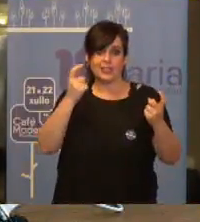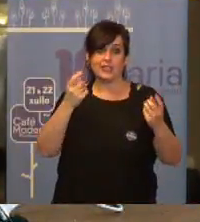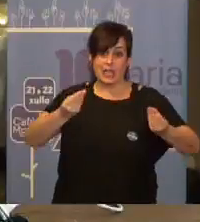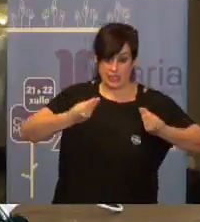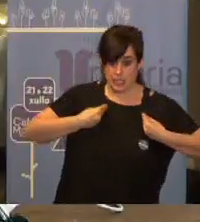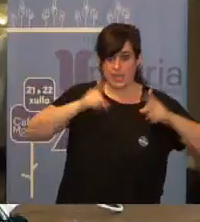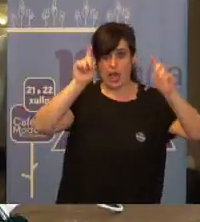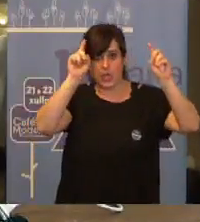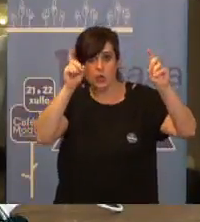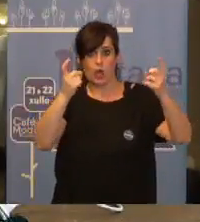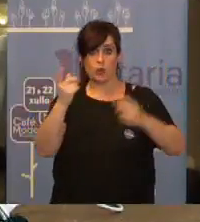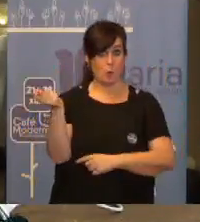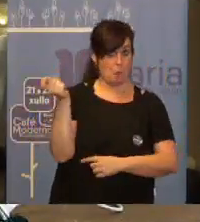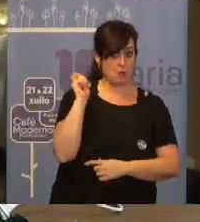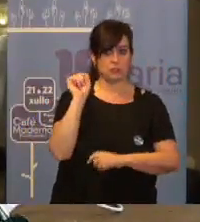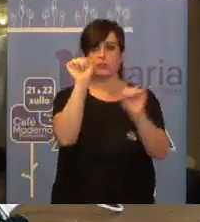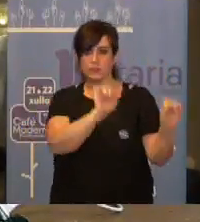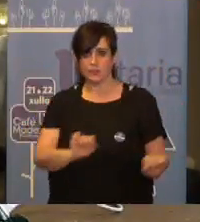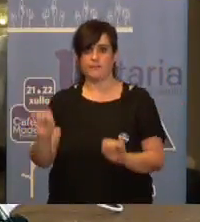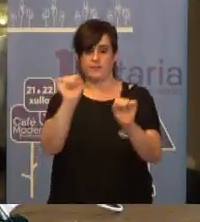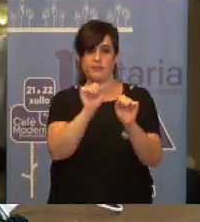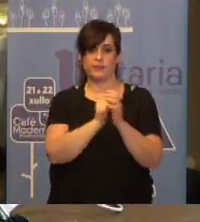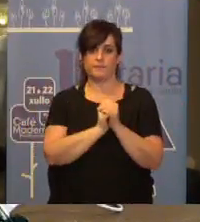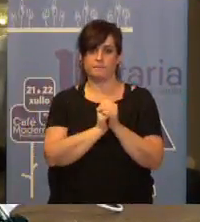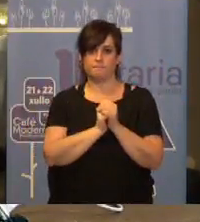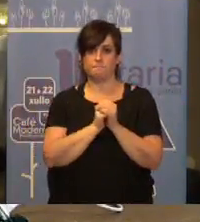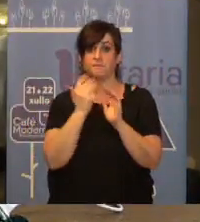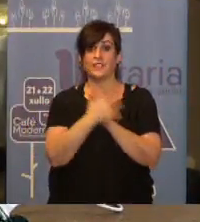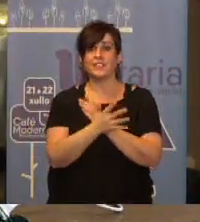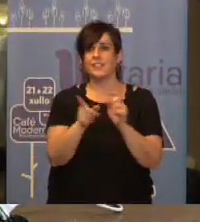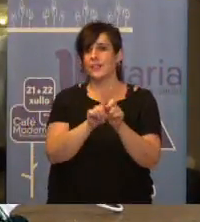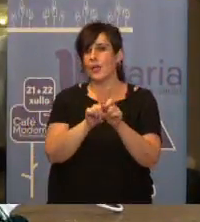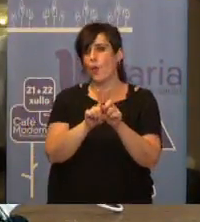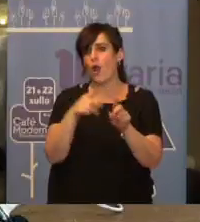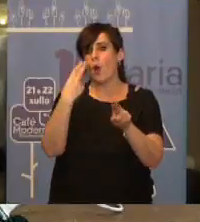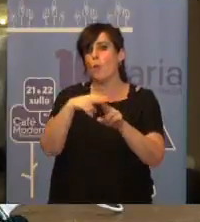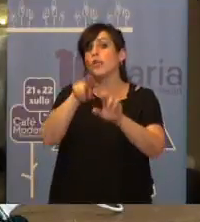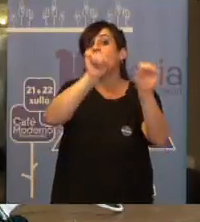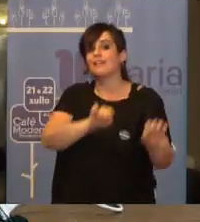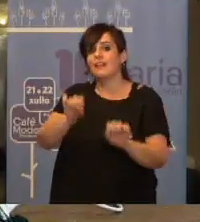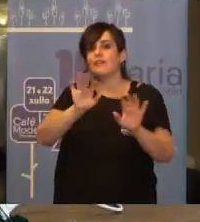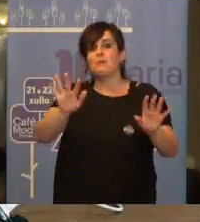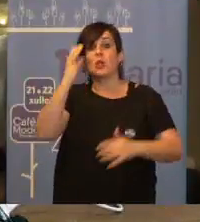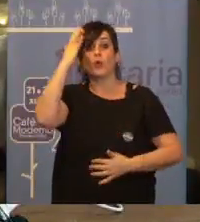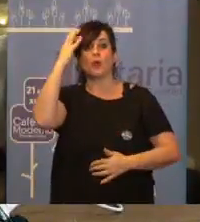educación, as pensións, o estado de bienestar. Digamos que é unha política defensiva, pero non hai unha imaginación